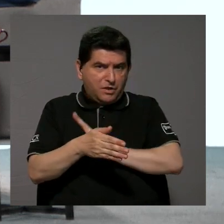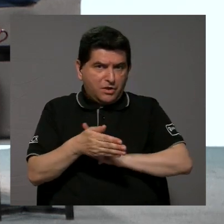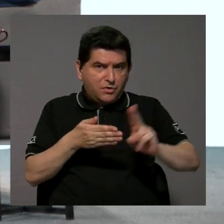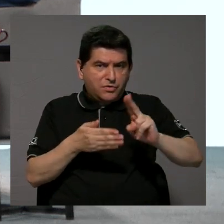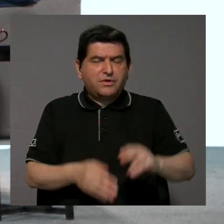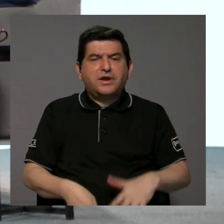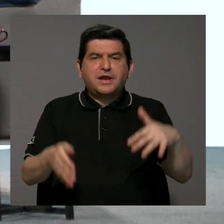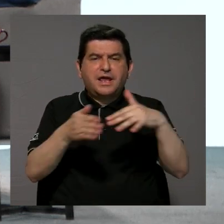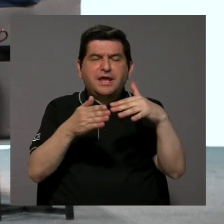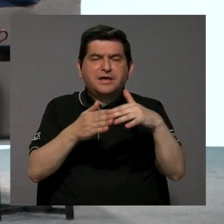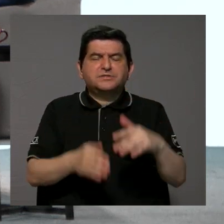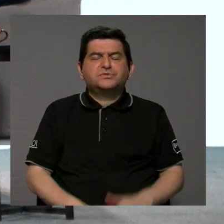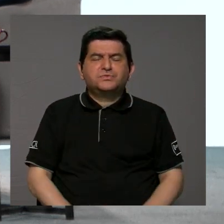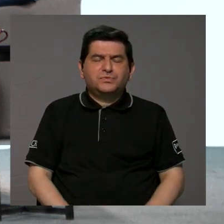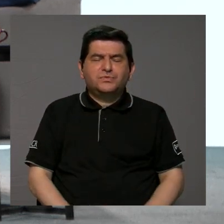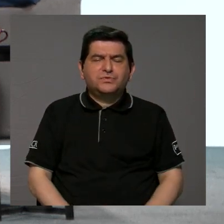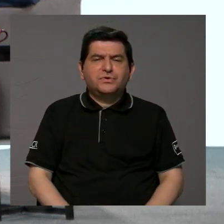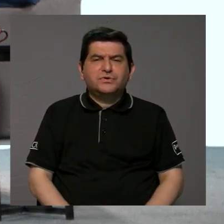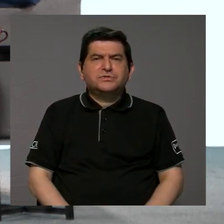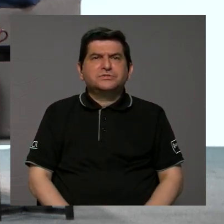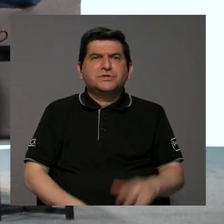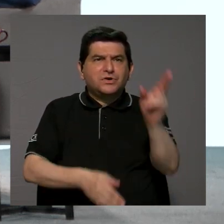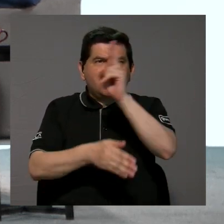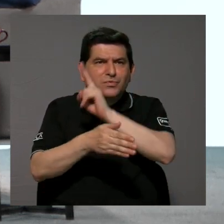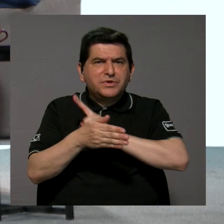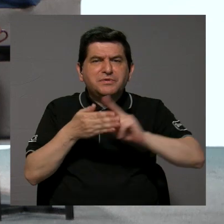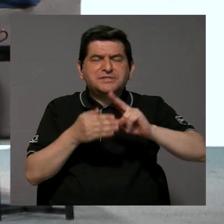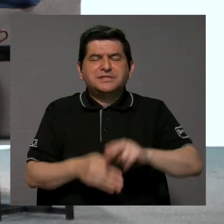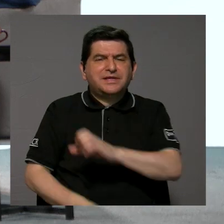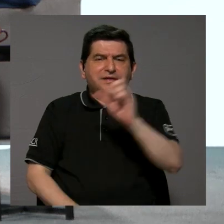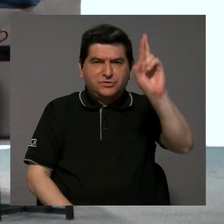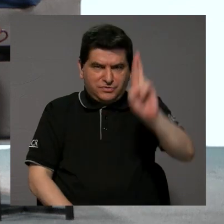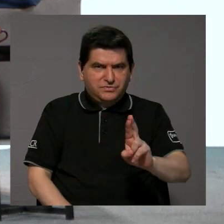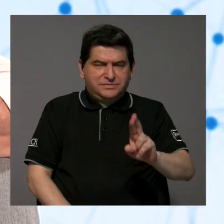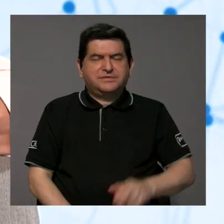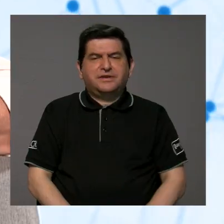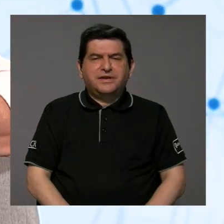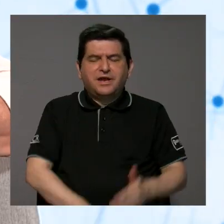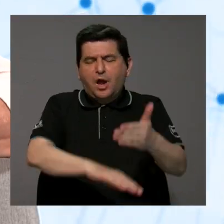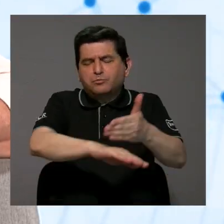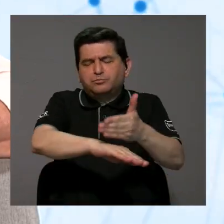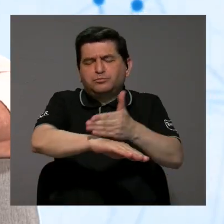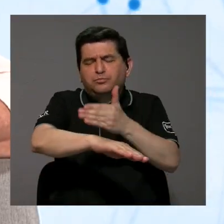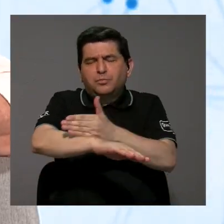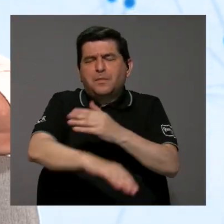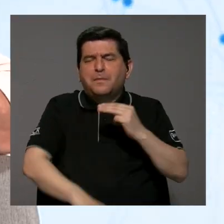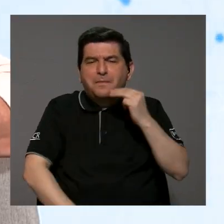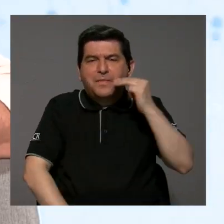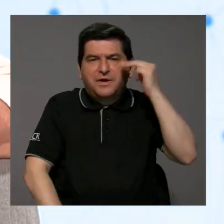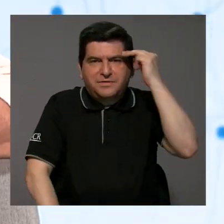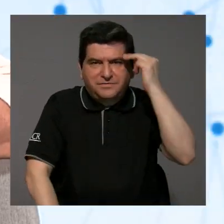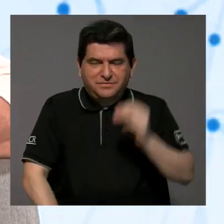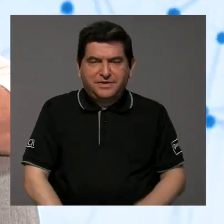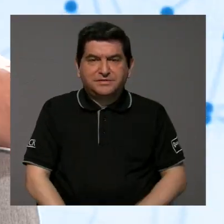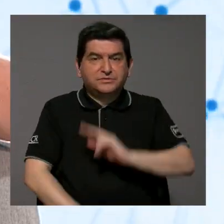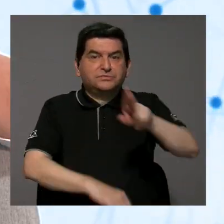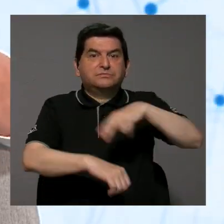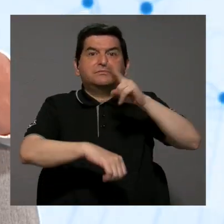universidad, en los estudios superiores, en la universidad pública, en Costa Rica, va madurando